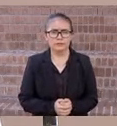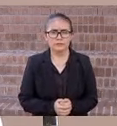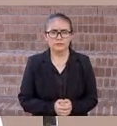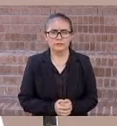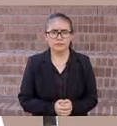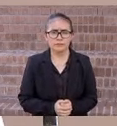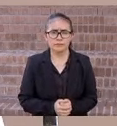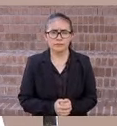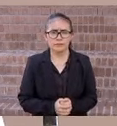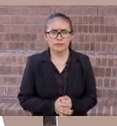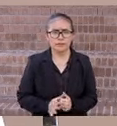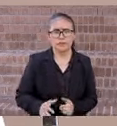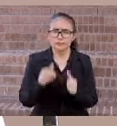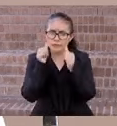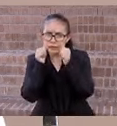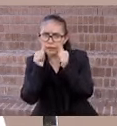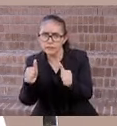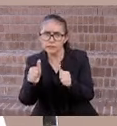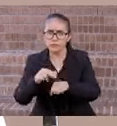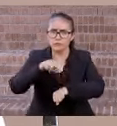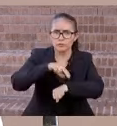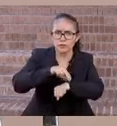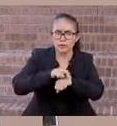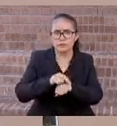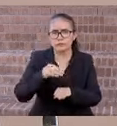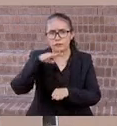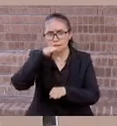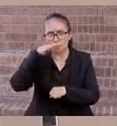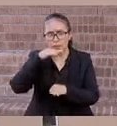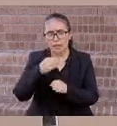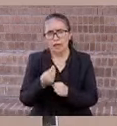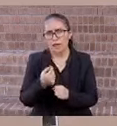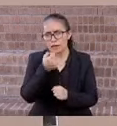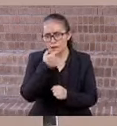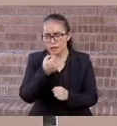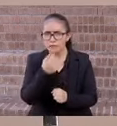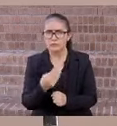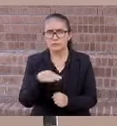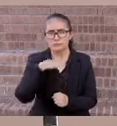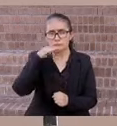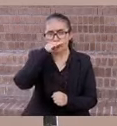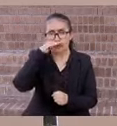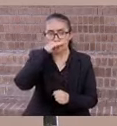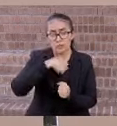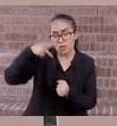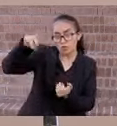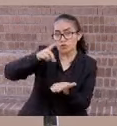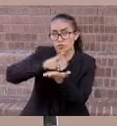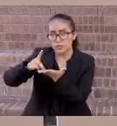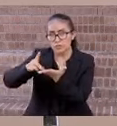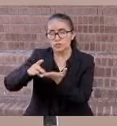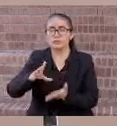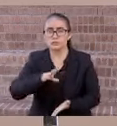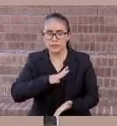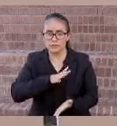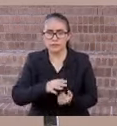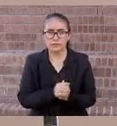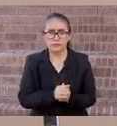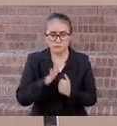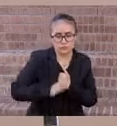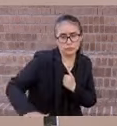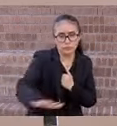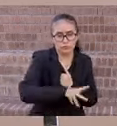y la atención médica y los medicamentos sean derechos del